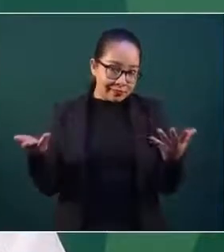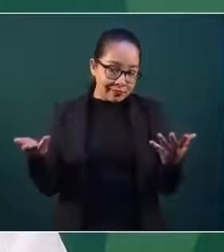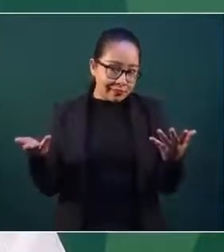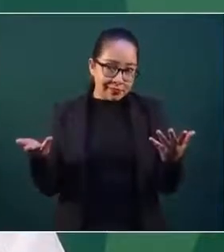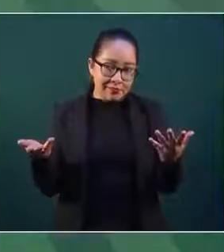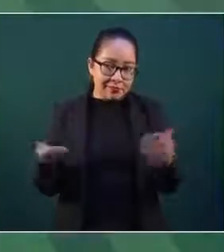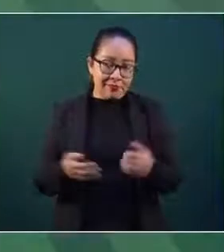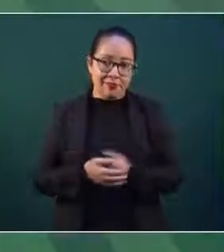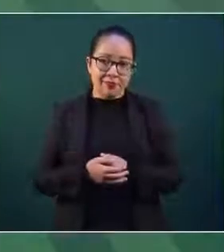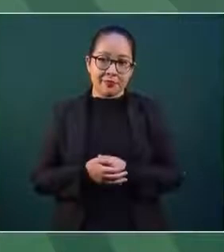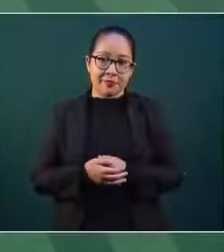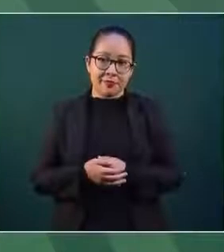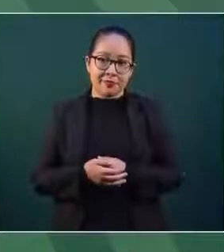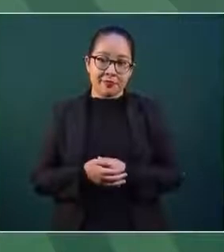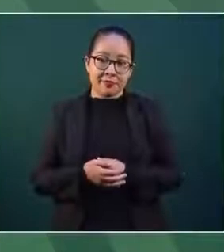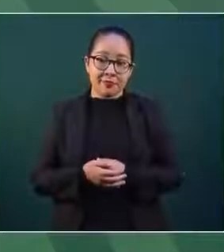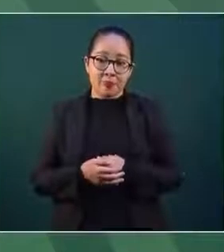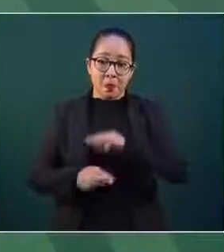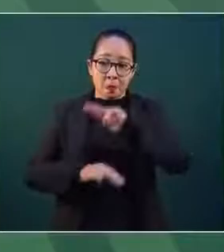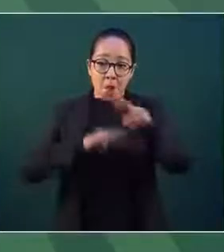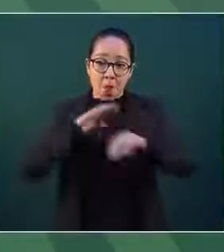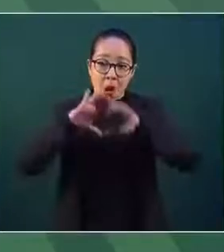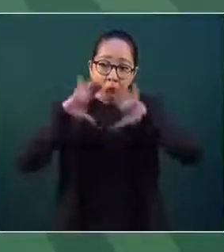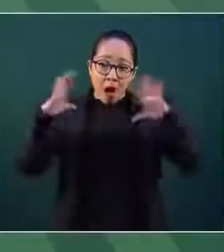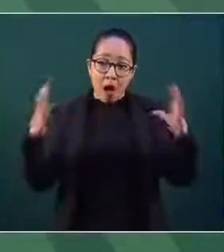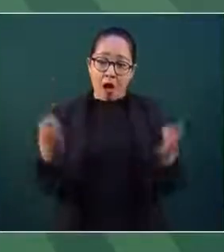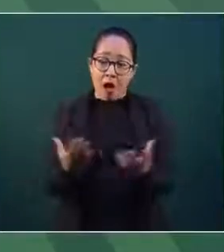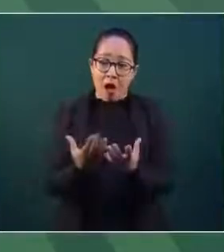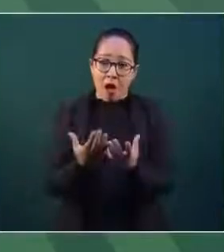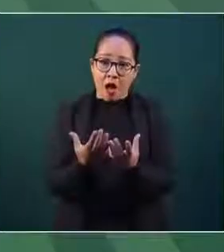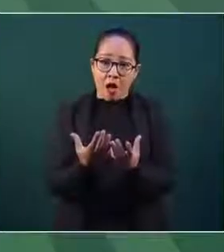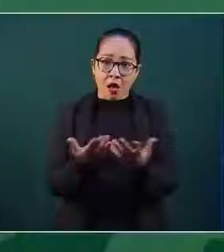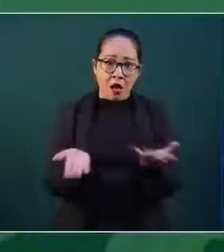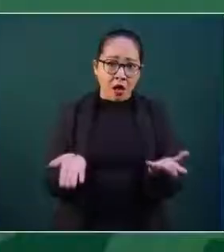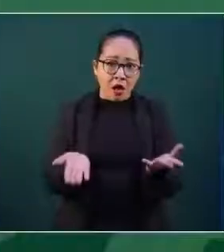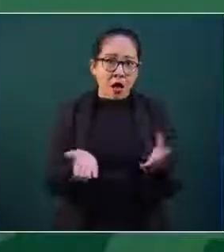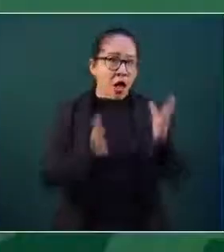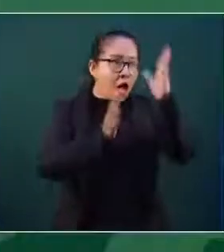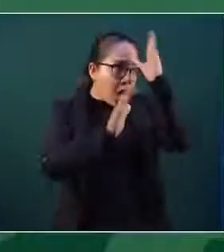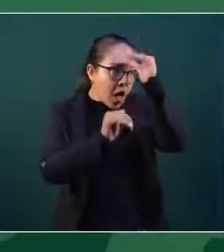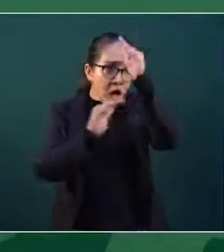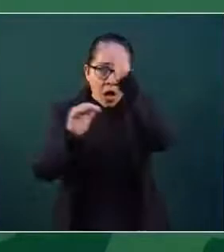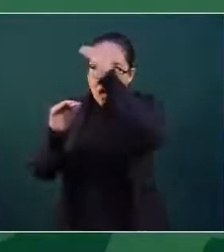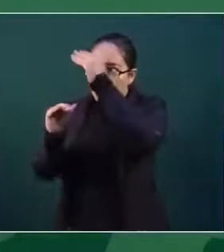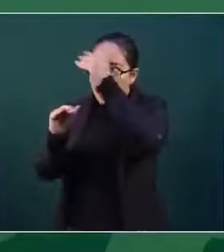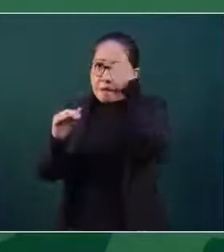casi todos los países del mundo están en contra del bloqueo a Cuba,